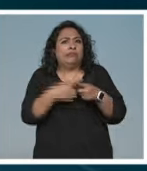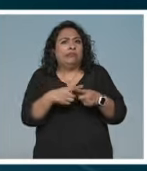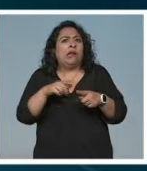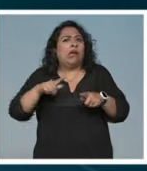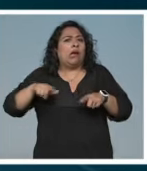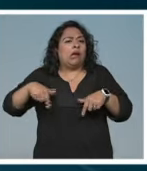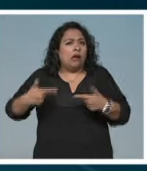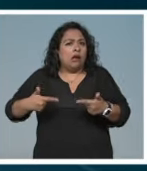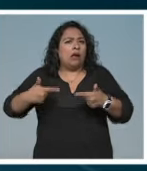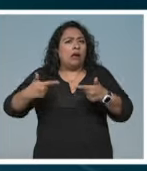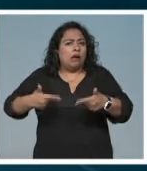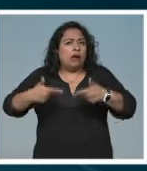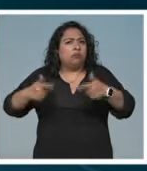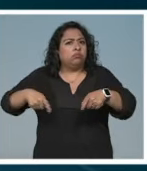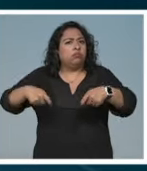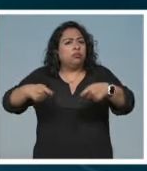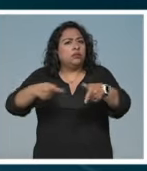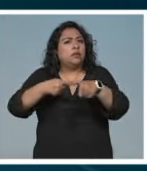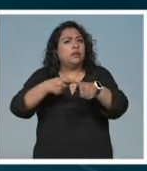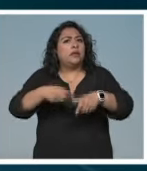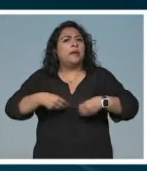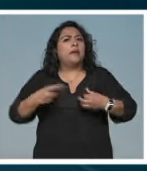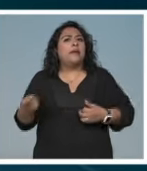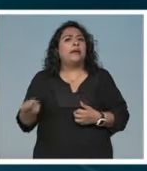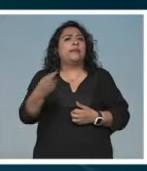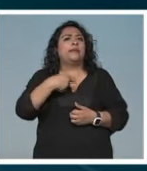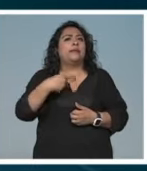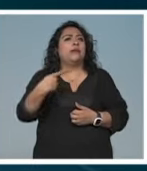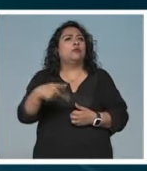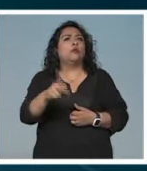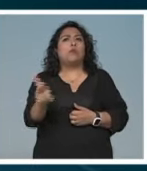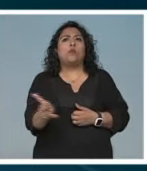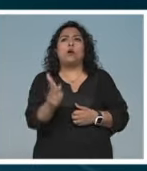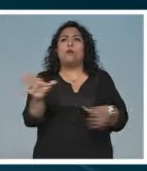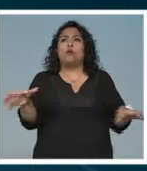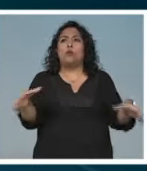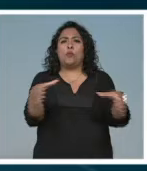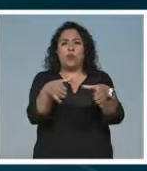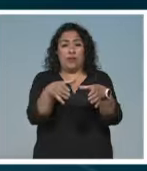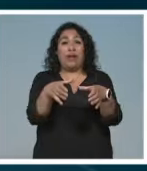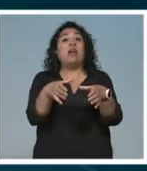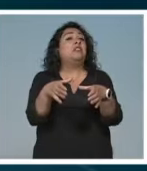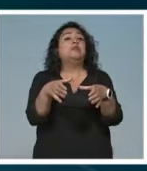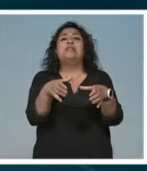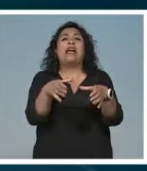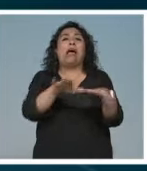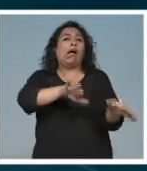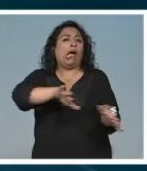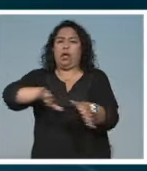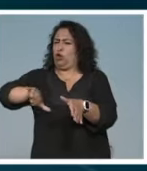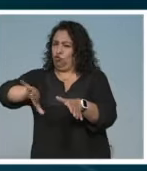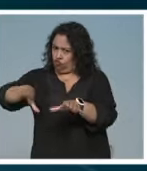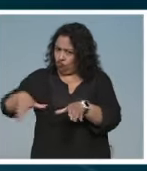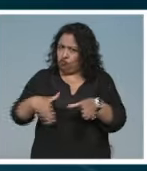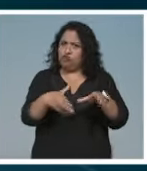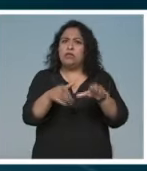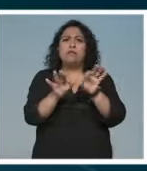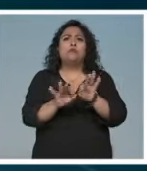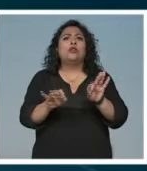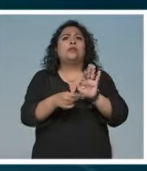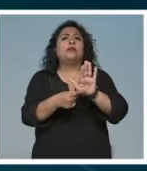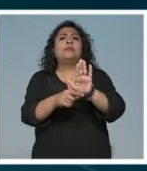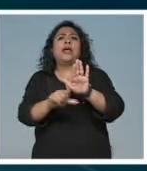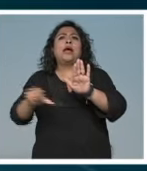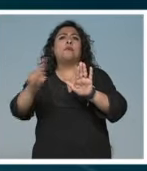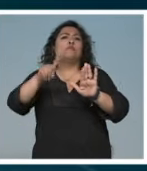de generaciones han mantenido viva la identidad de sus pueblos y comunidades, sin dejar de lado el papel